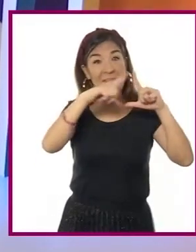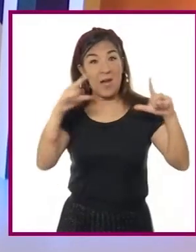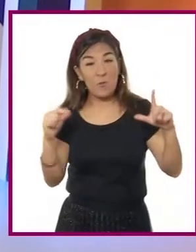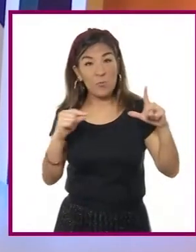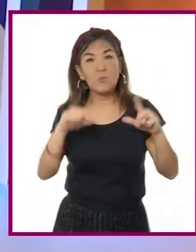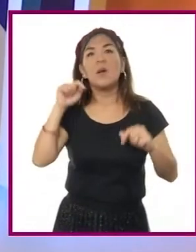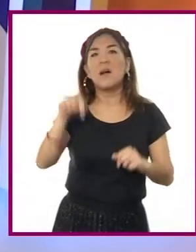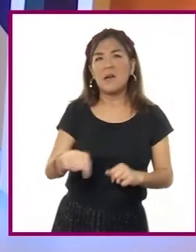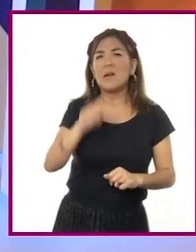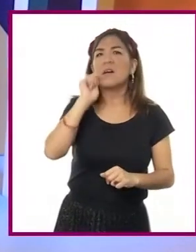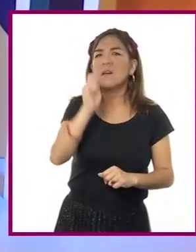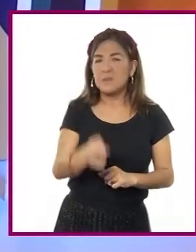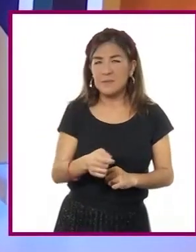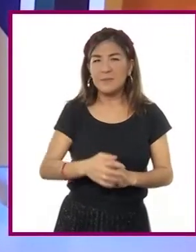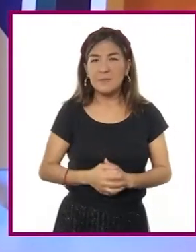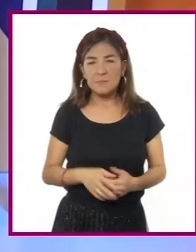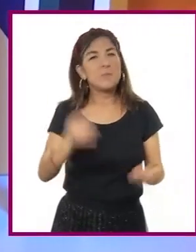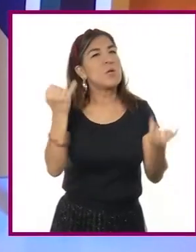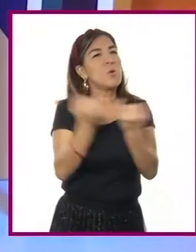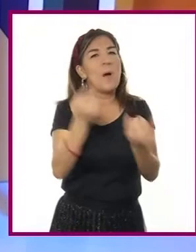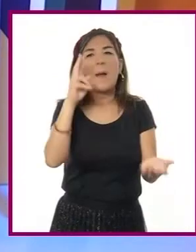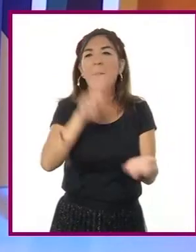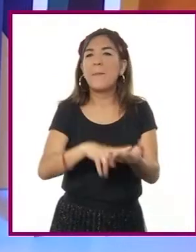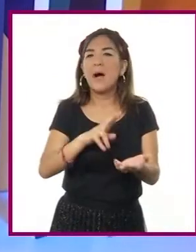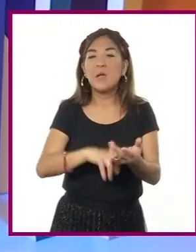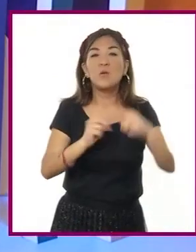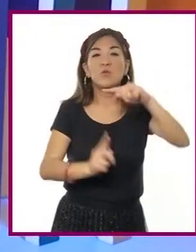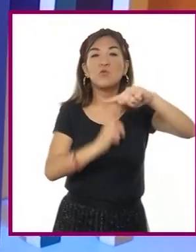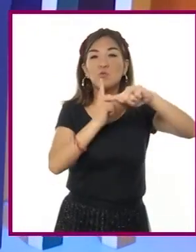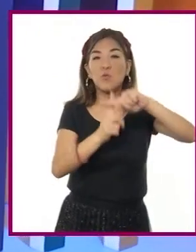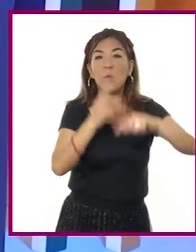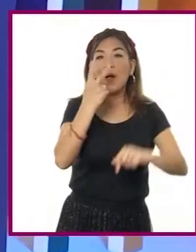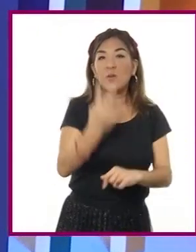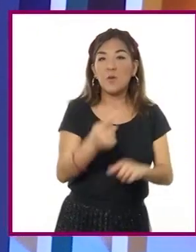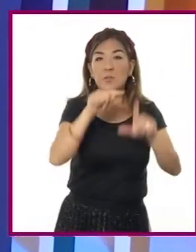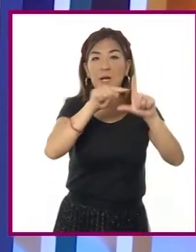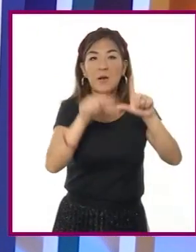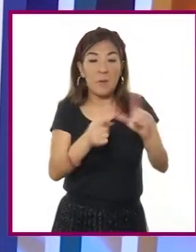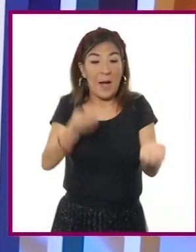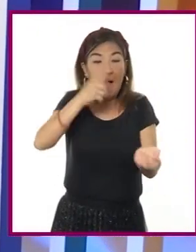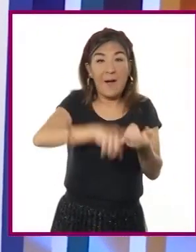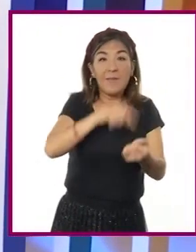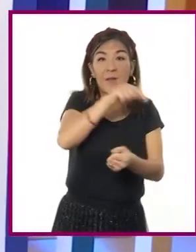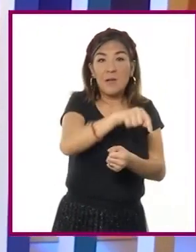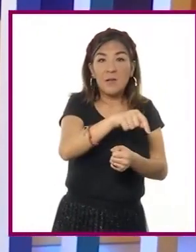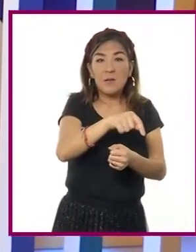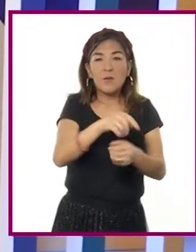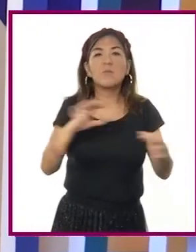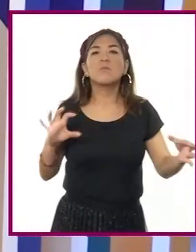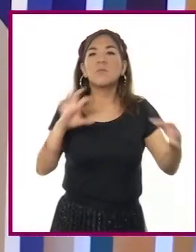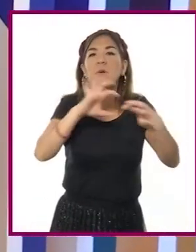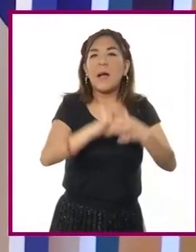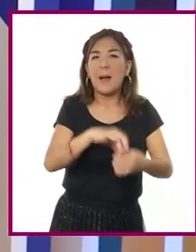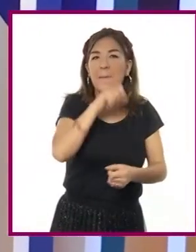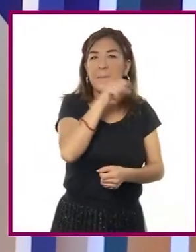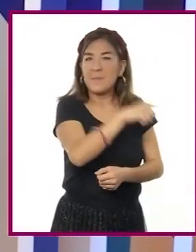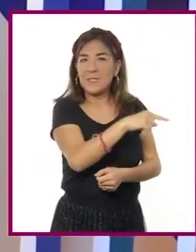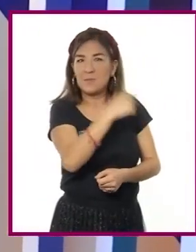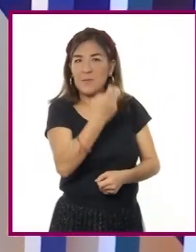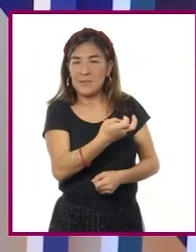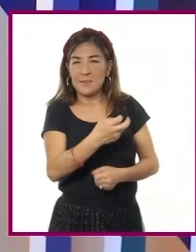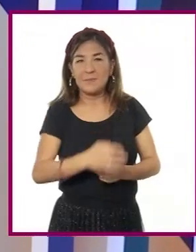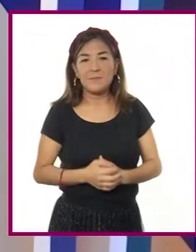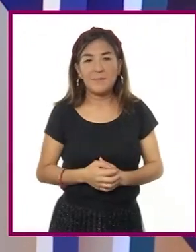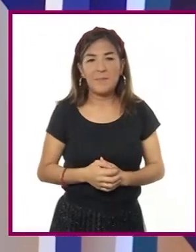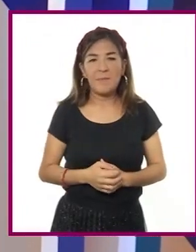en cuenta que su valor es igual a la suma de los dos ángulos interiores no adyacentes a este, lo